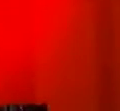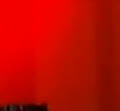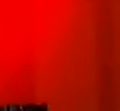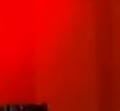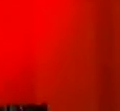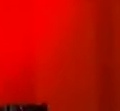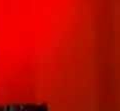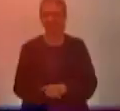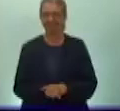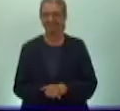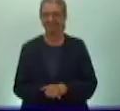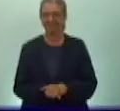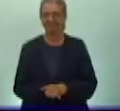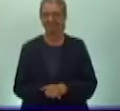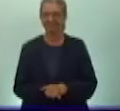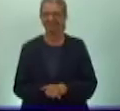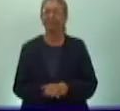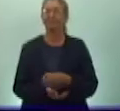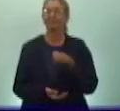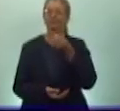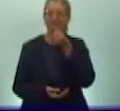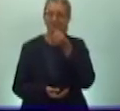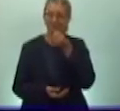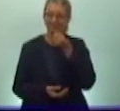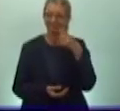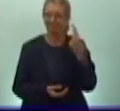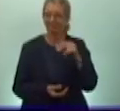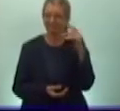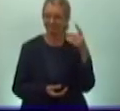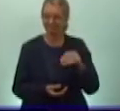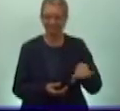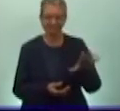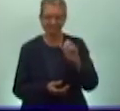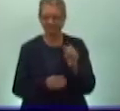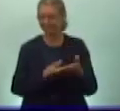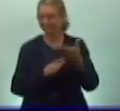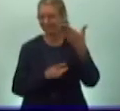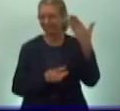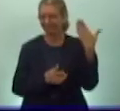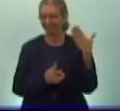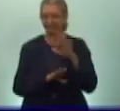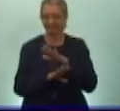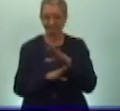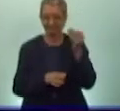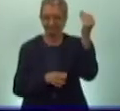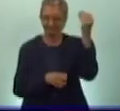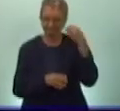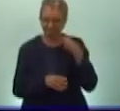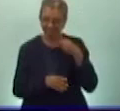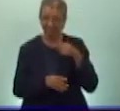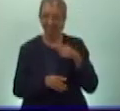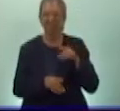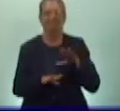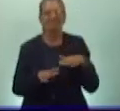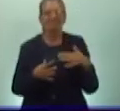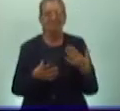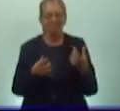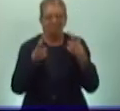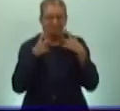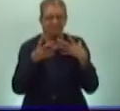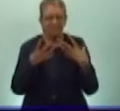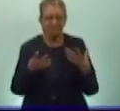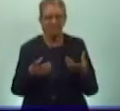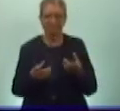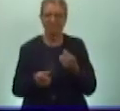Para poder ejercitar todo lo que hemos aprendido con anterioridad, es importante que los niños dominen un grupo de aspectos, como